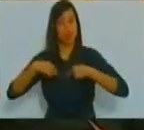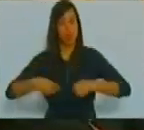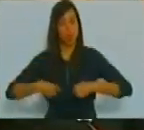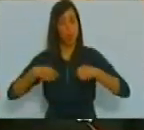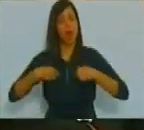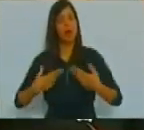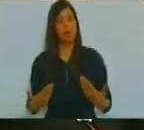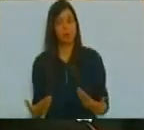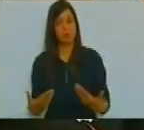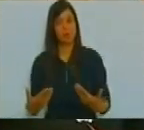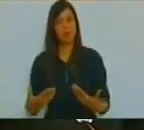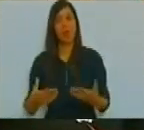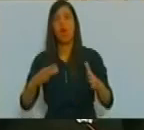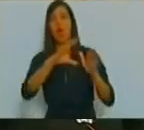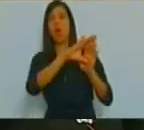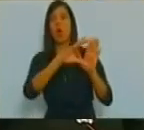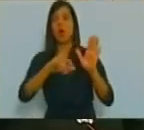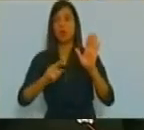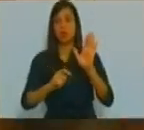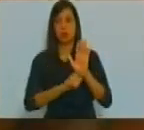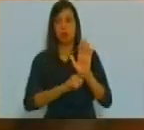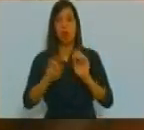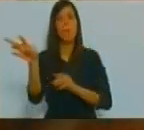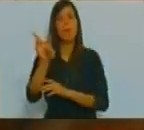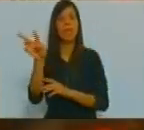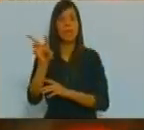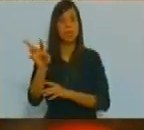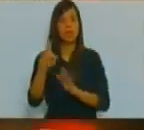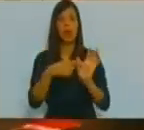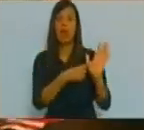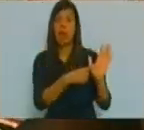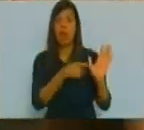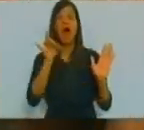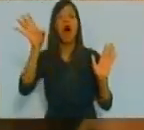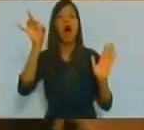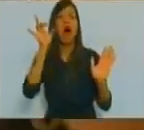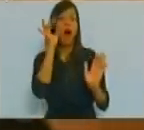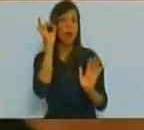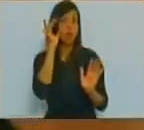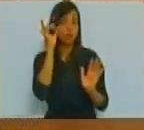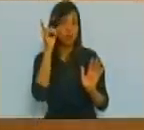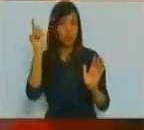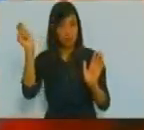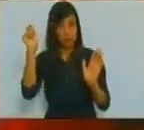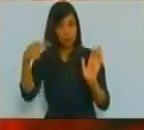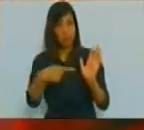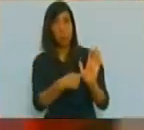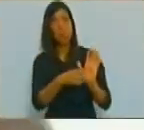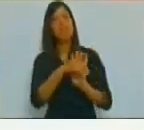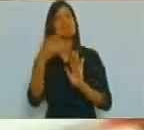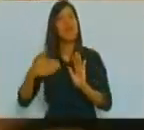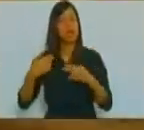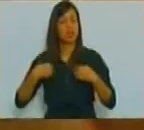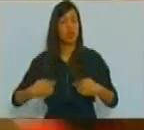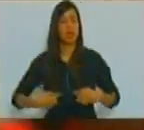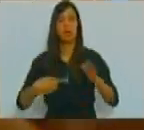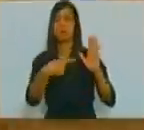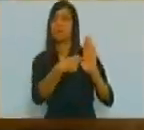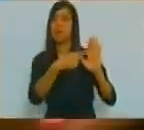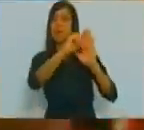como la constitución de la república bolivariana de venezuela 117